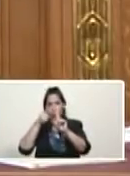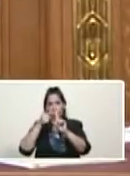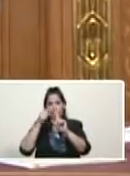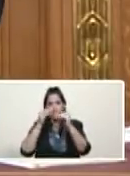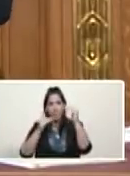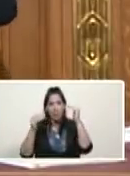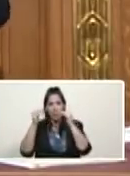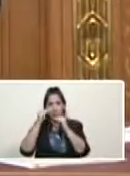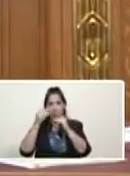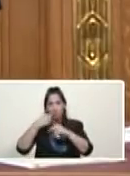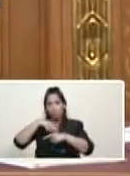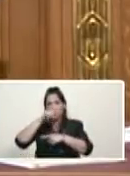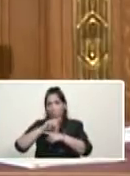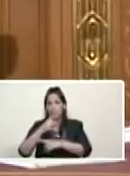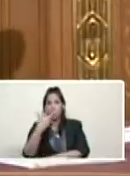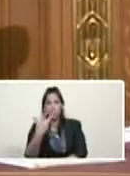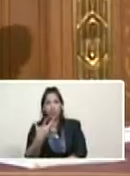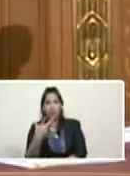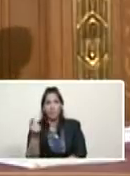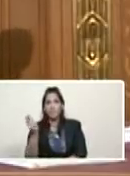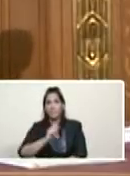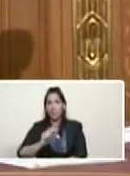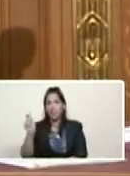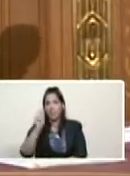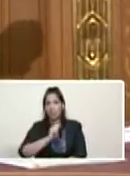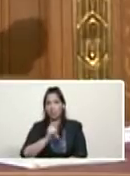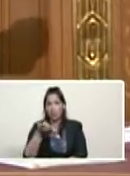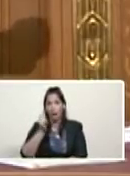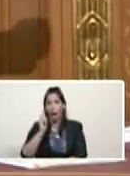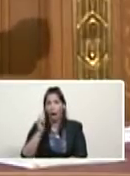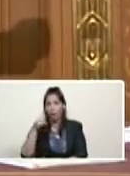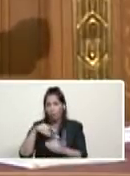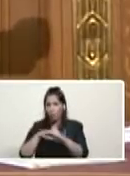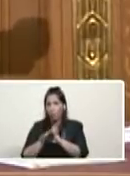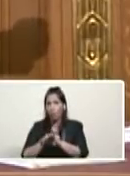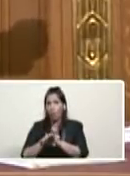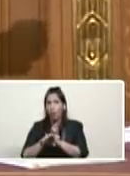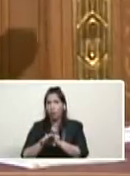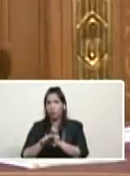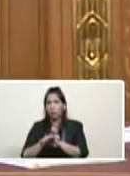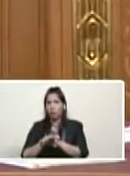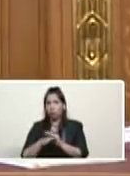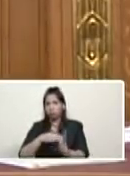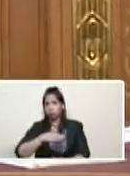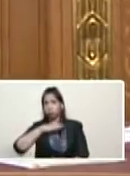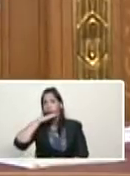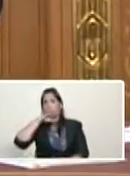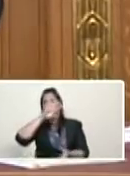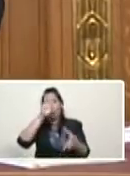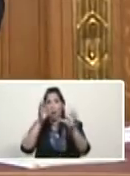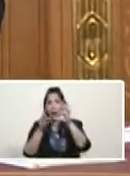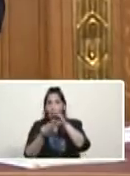trimestre y tenemos las reservas suficientes CLAP.